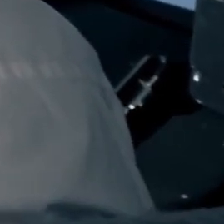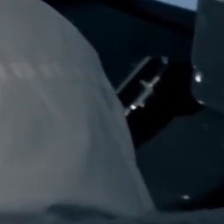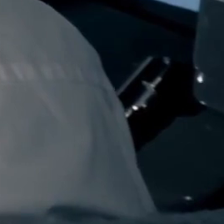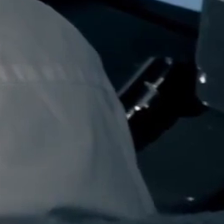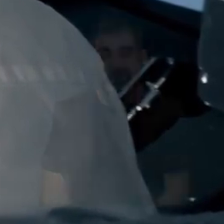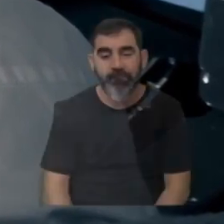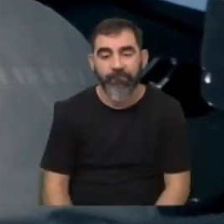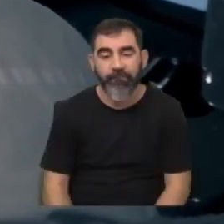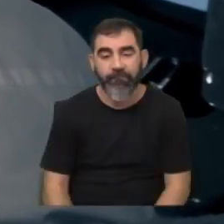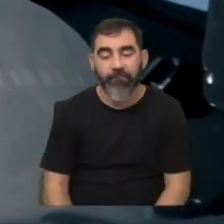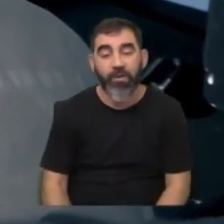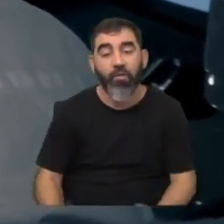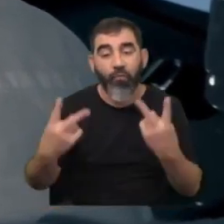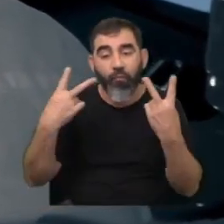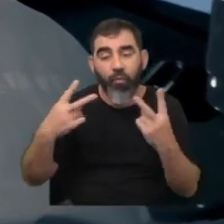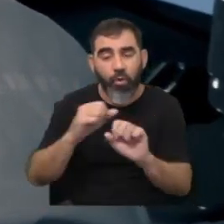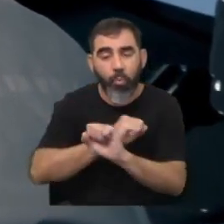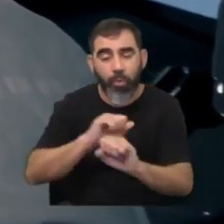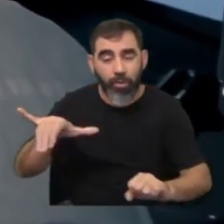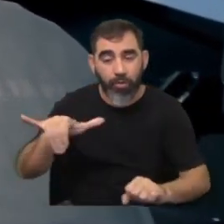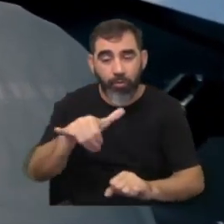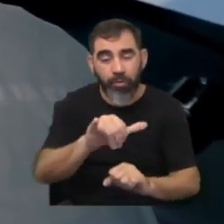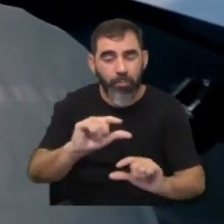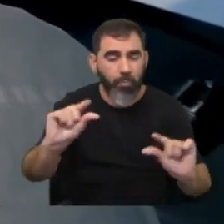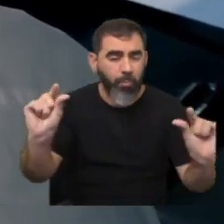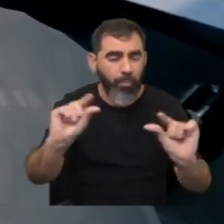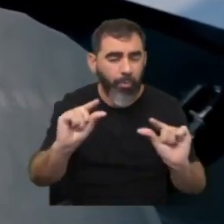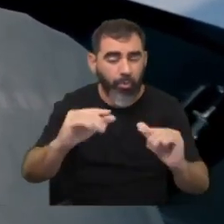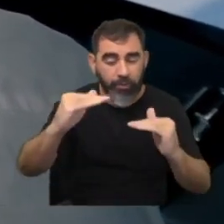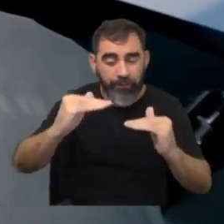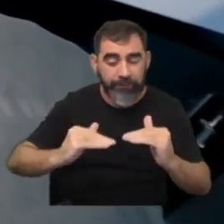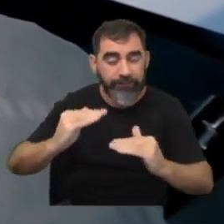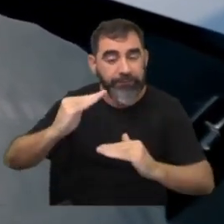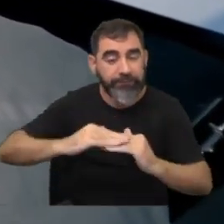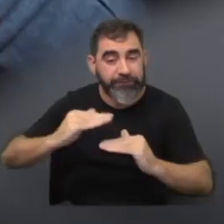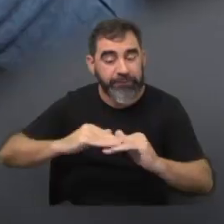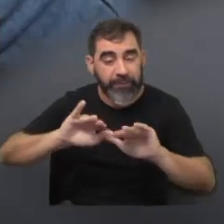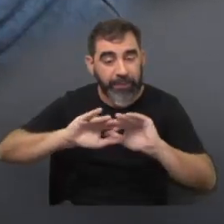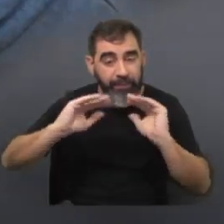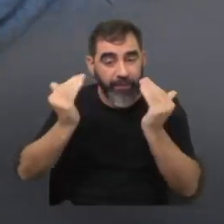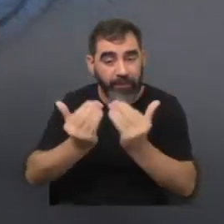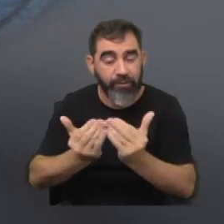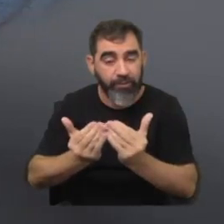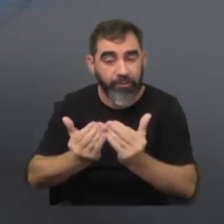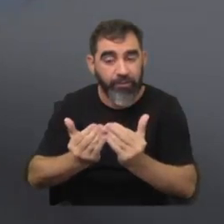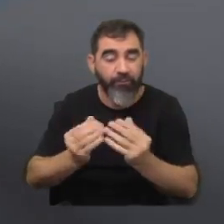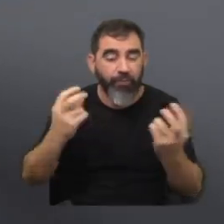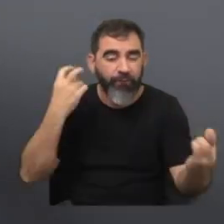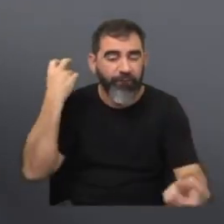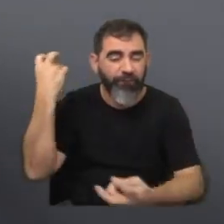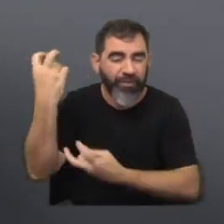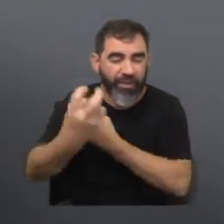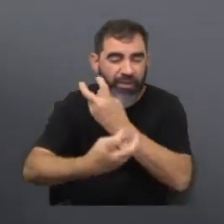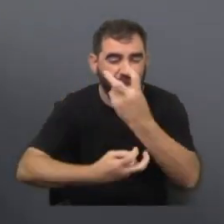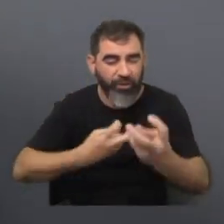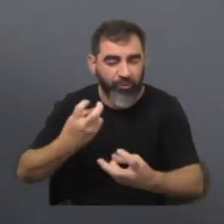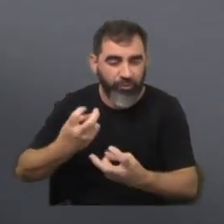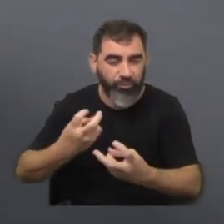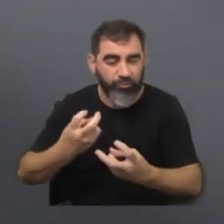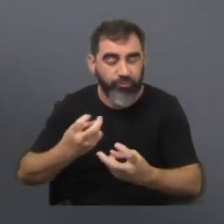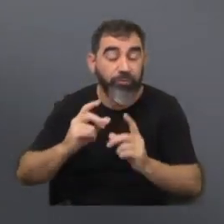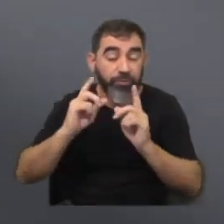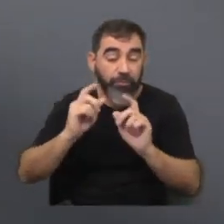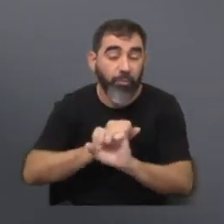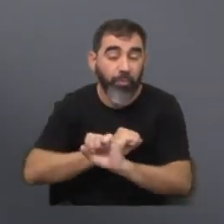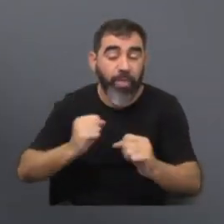En cualquier fase de vuelo puede haber turbulencia. Las que son a niveles bajos o cerca del terreno, en despegue y aterrizaje, son mayormente por viento, turbulencia térmica, que